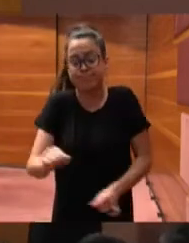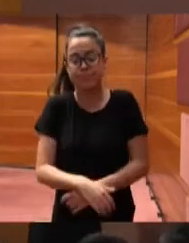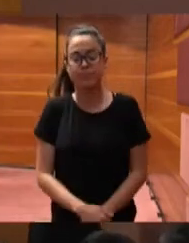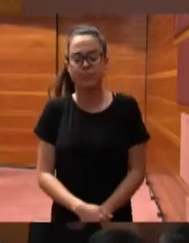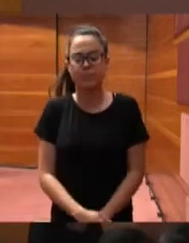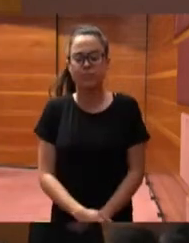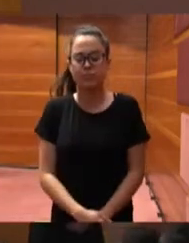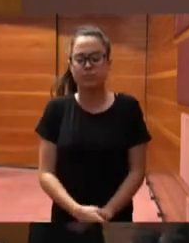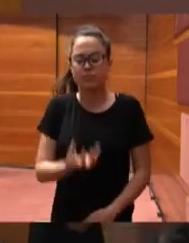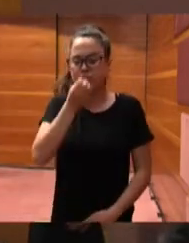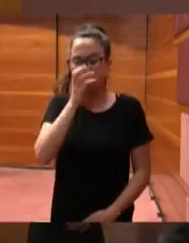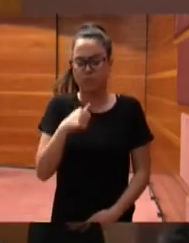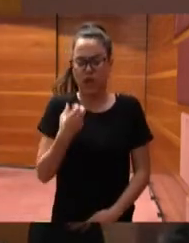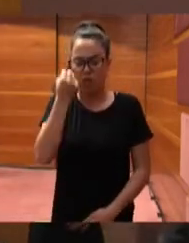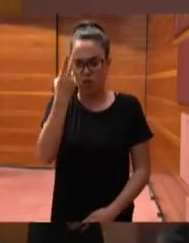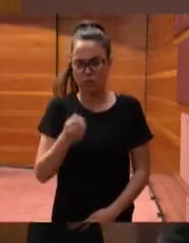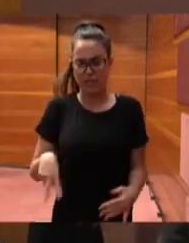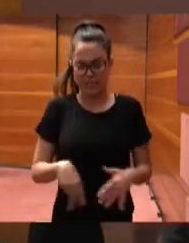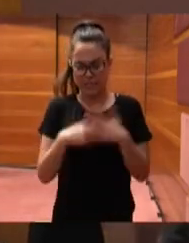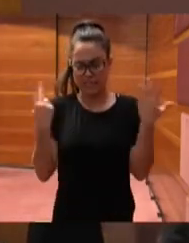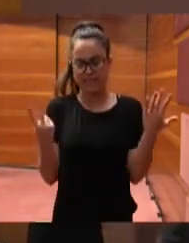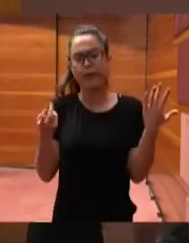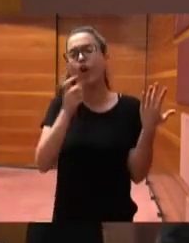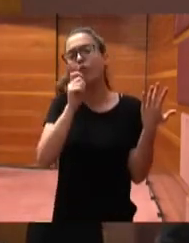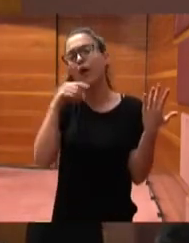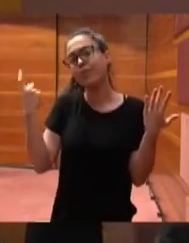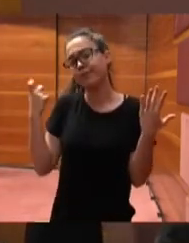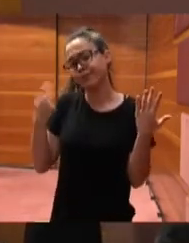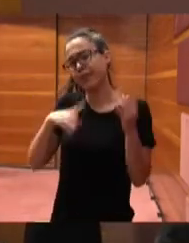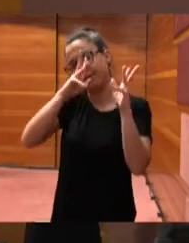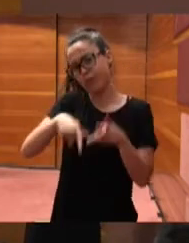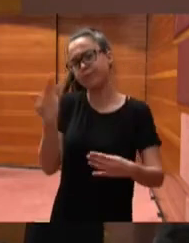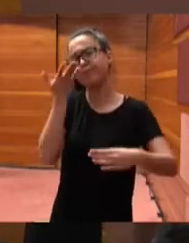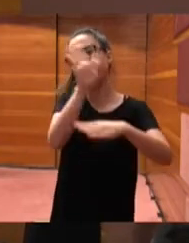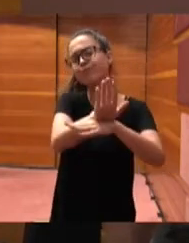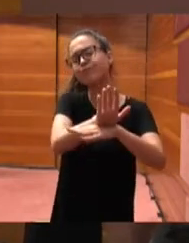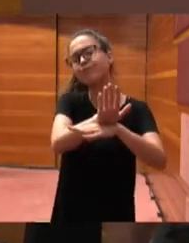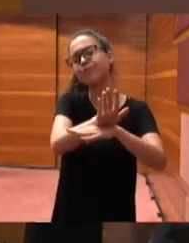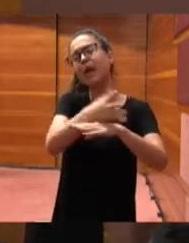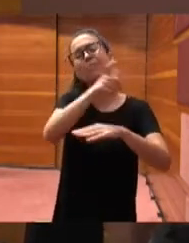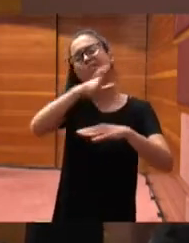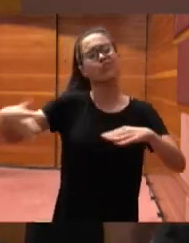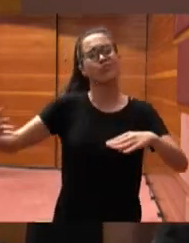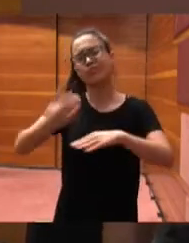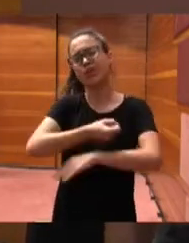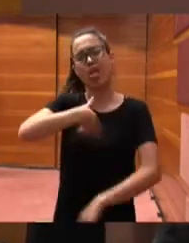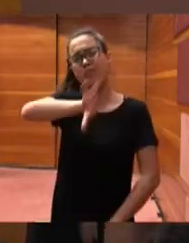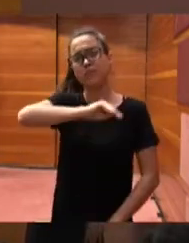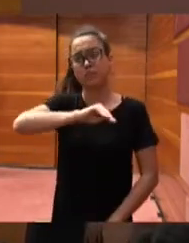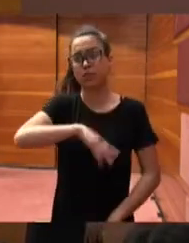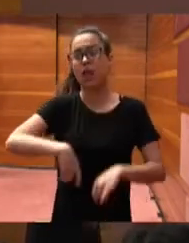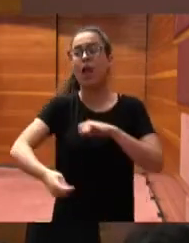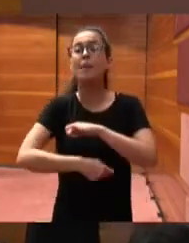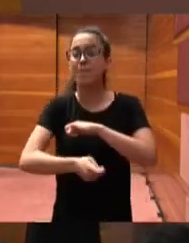Si me dijeras, ¿a dónde hay que llegar hoy, en 2017? Aquí, a rendir cuentas. Que es justamente el proyecto que estamos haciendo con el Ayuntamiento de Vitoria, o sea que creo que vais a